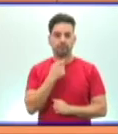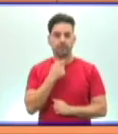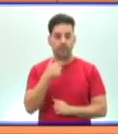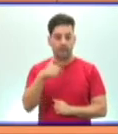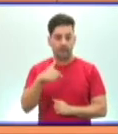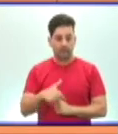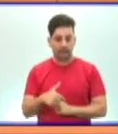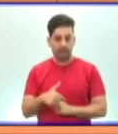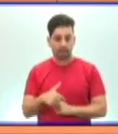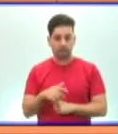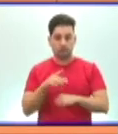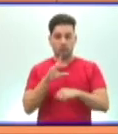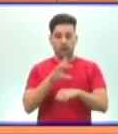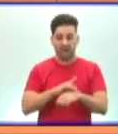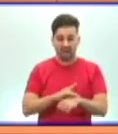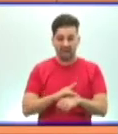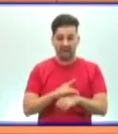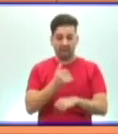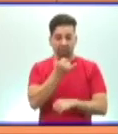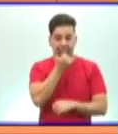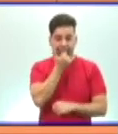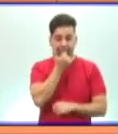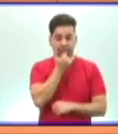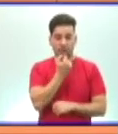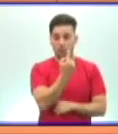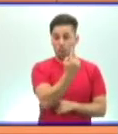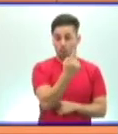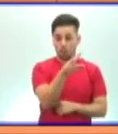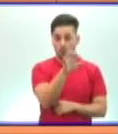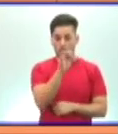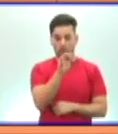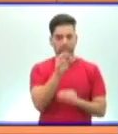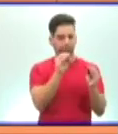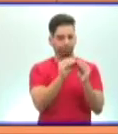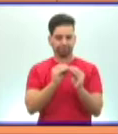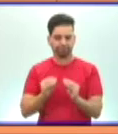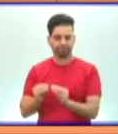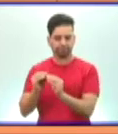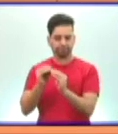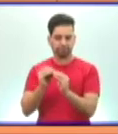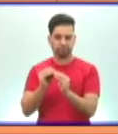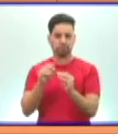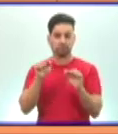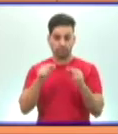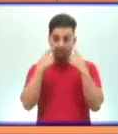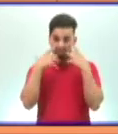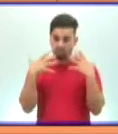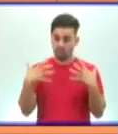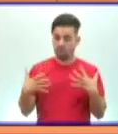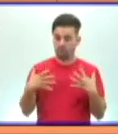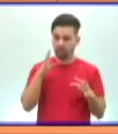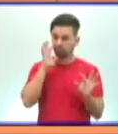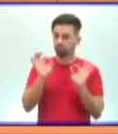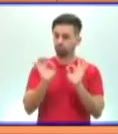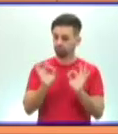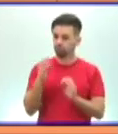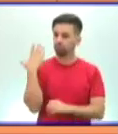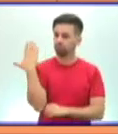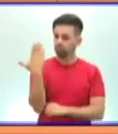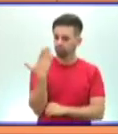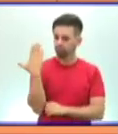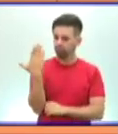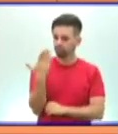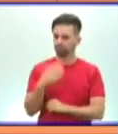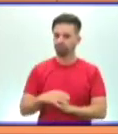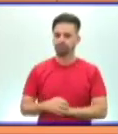los otros. Y de ahí la necesidad de la protección del medio que nos rodea. Como de costumbre, podemos encontrar el